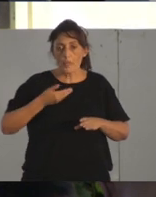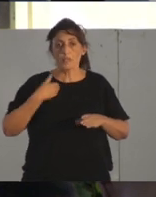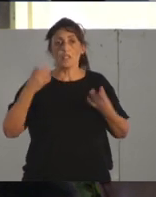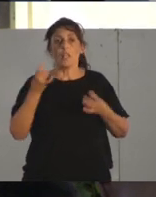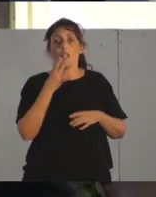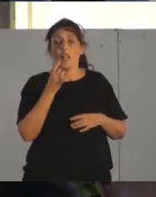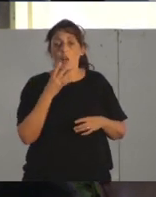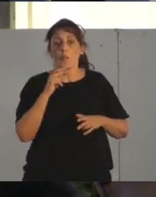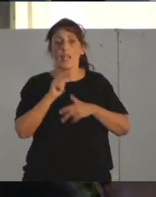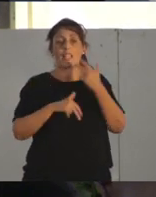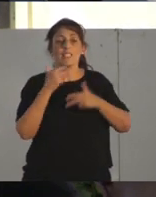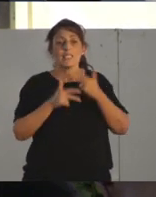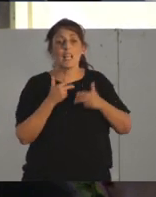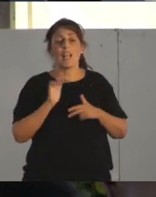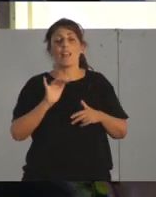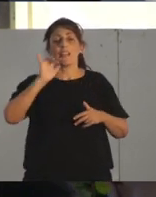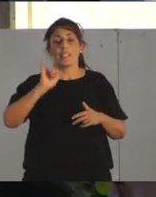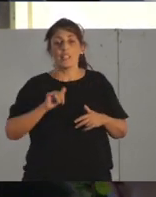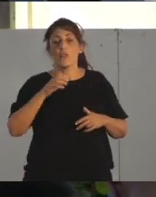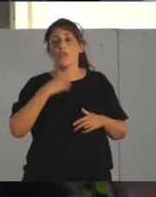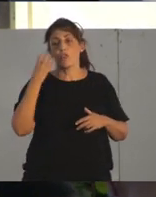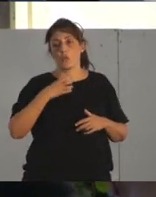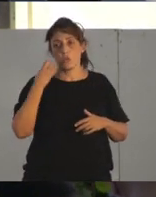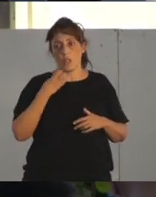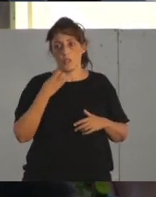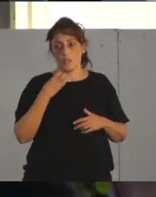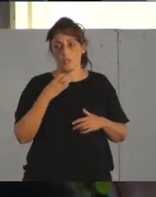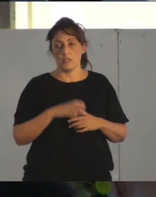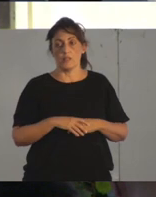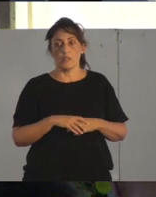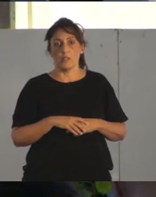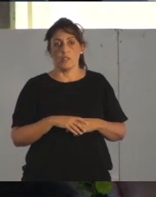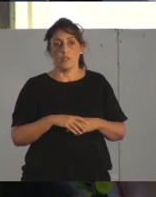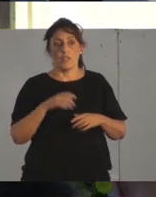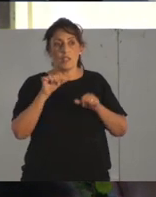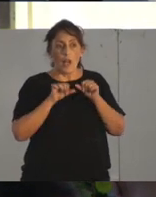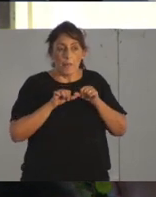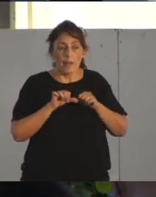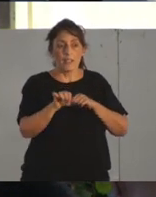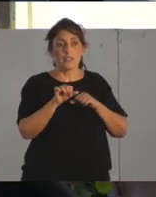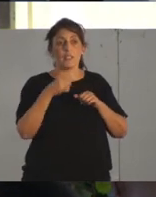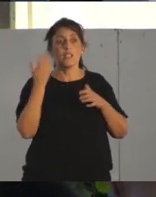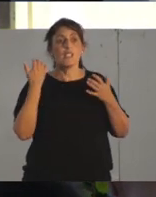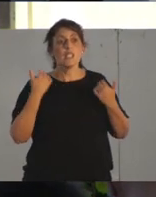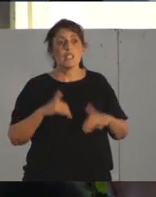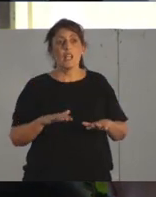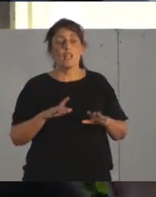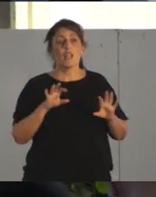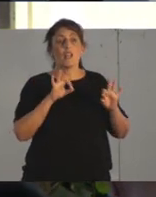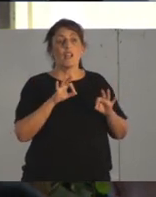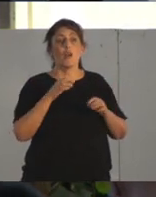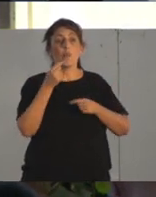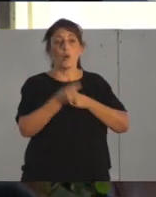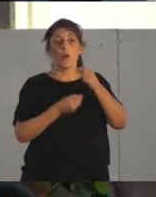legumbres, la ensalada y la fruta de doble textura, y a partir de ahí iríamos